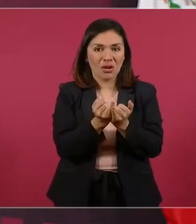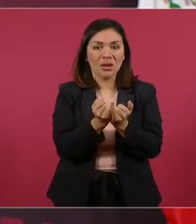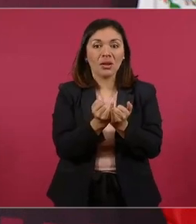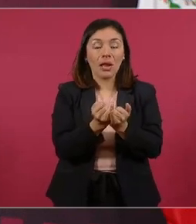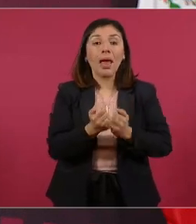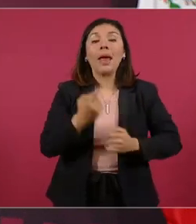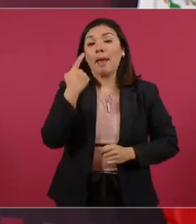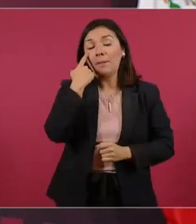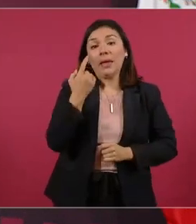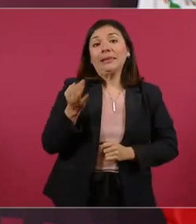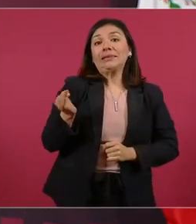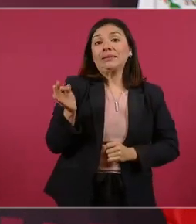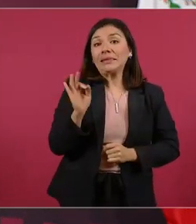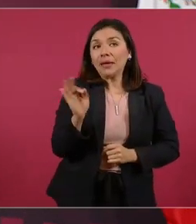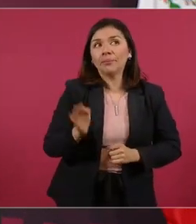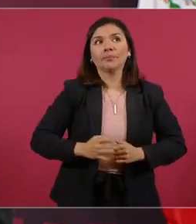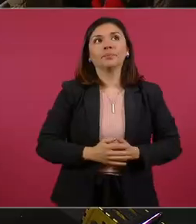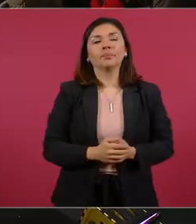Si una